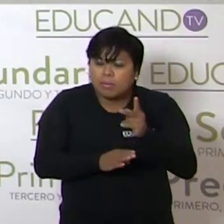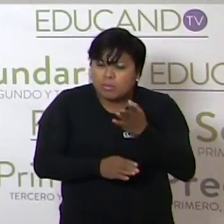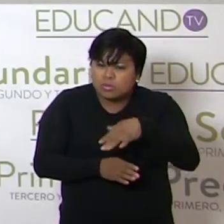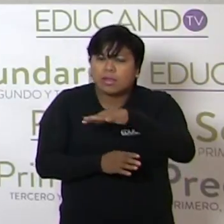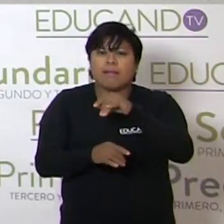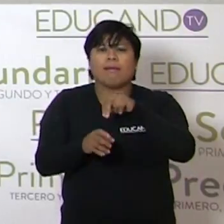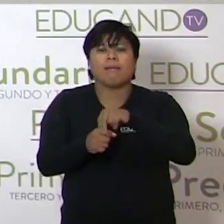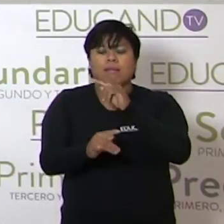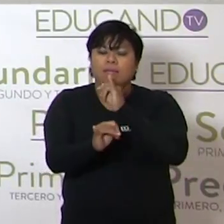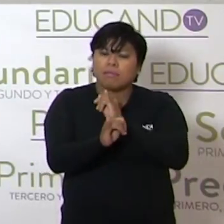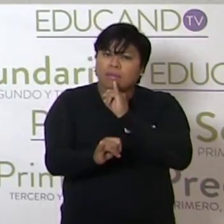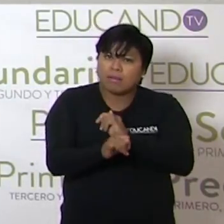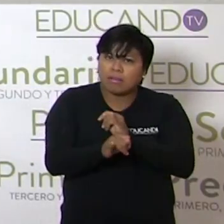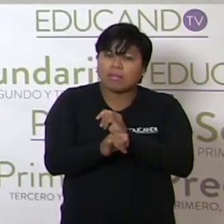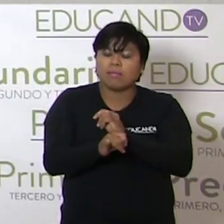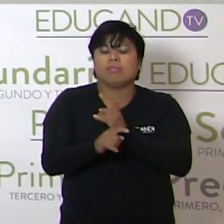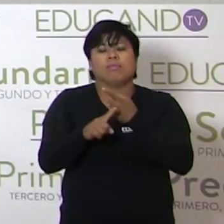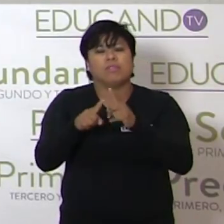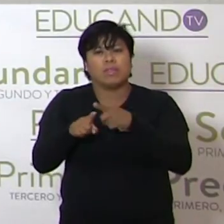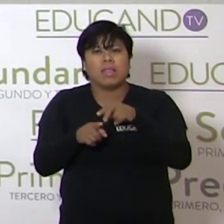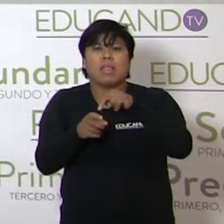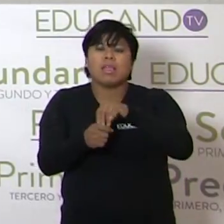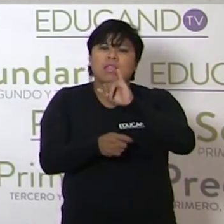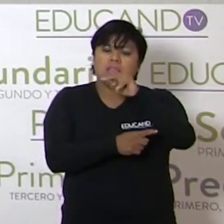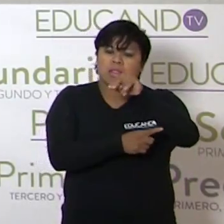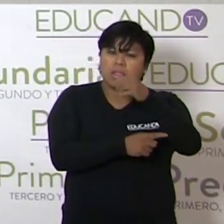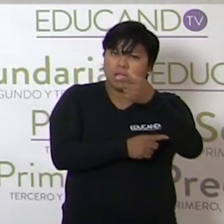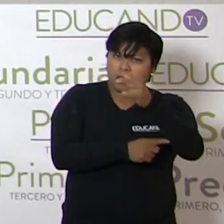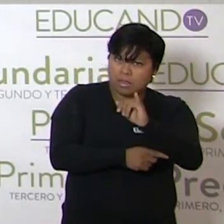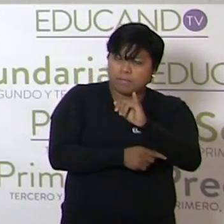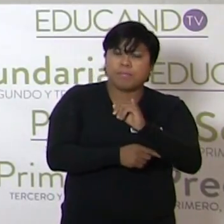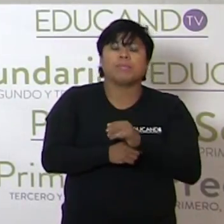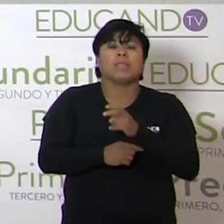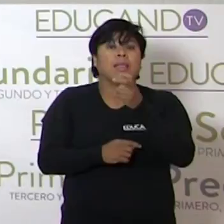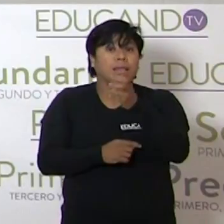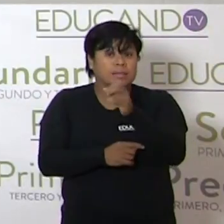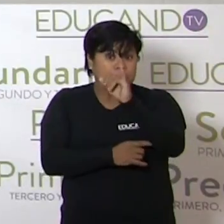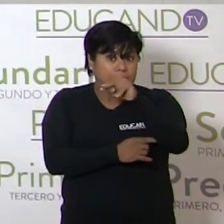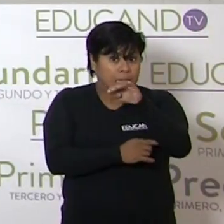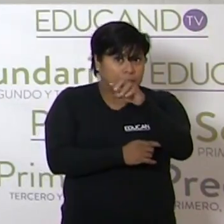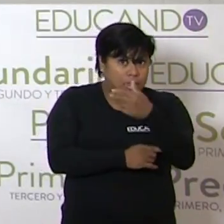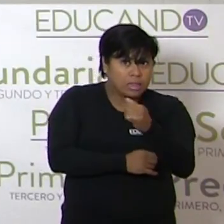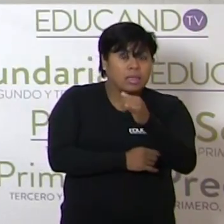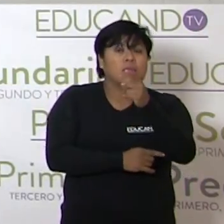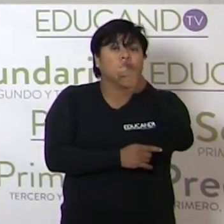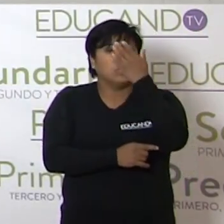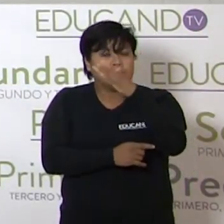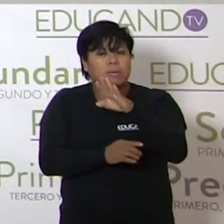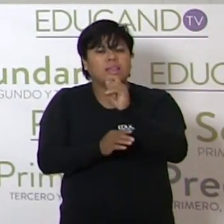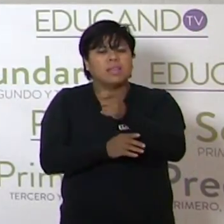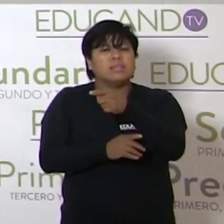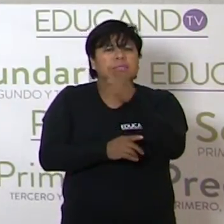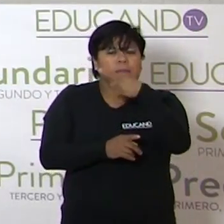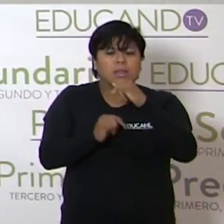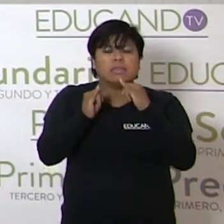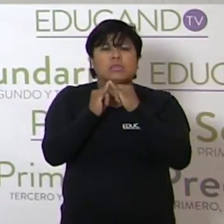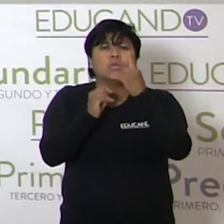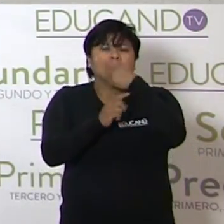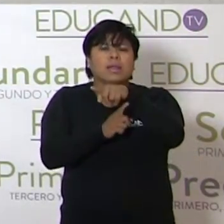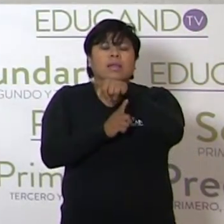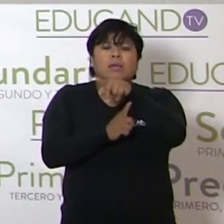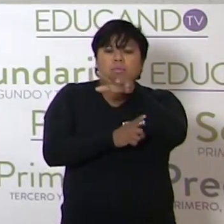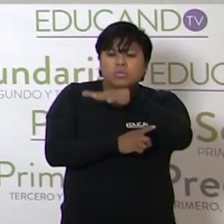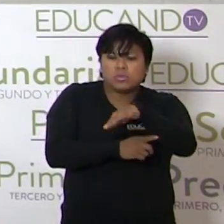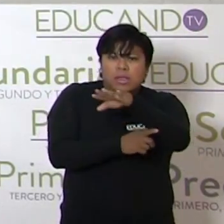web o en los portales del INEGI. Bueno, como sabes, el INEGI es una institución que se encarga de obtener